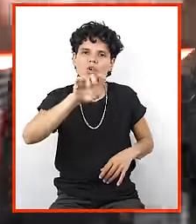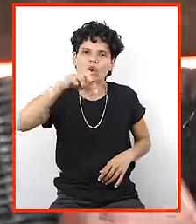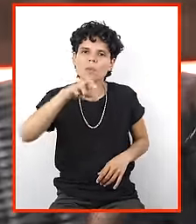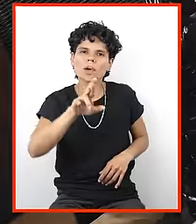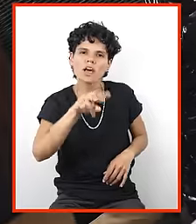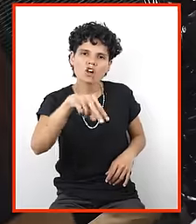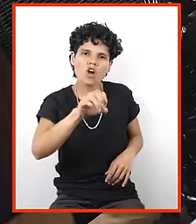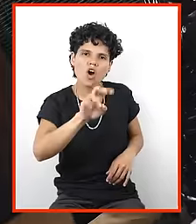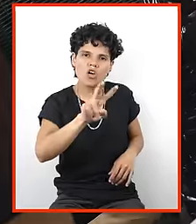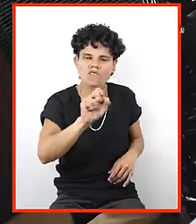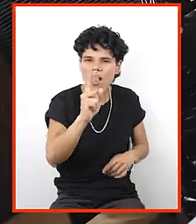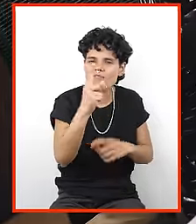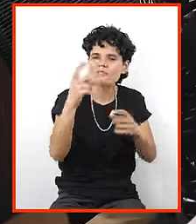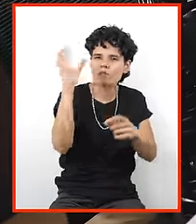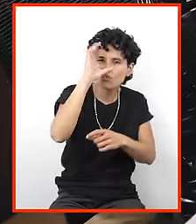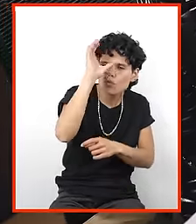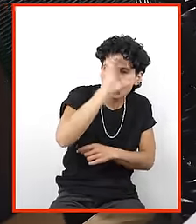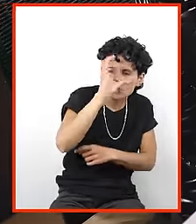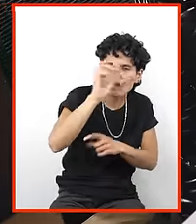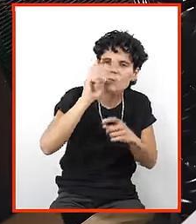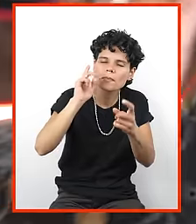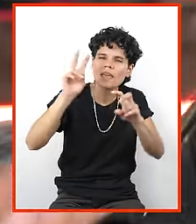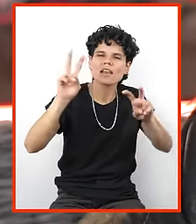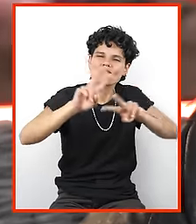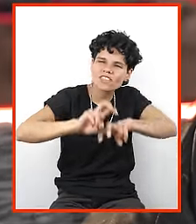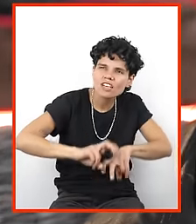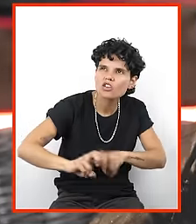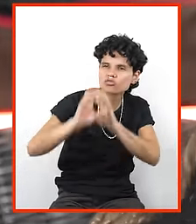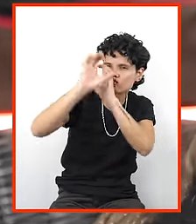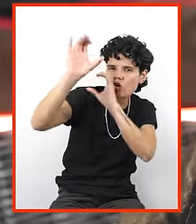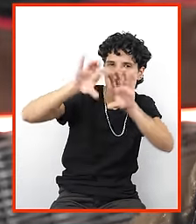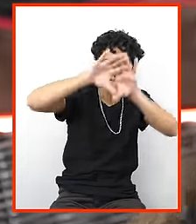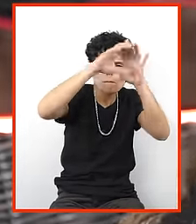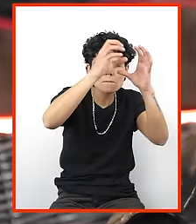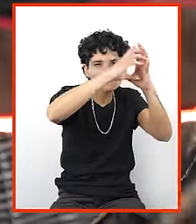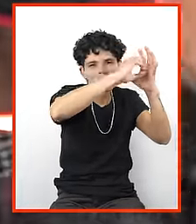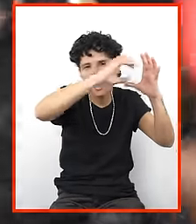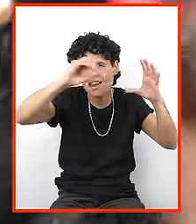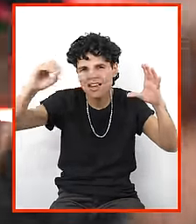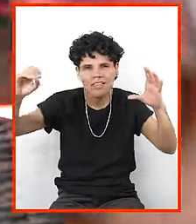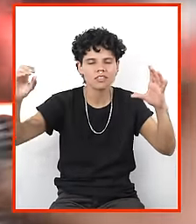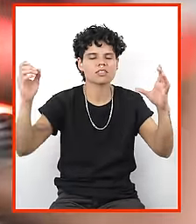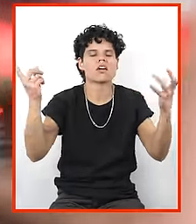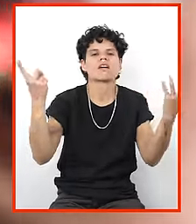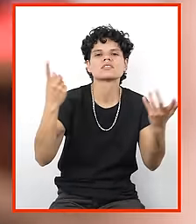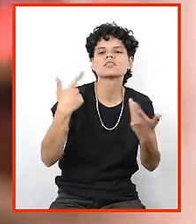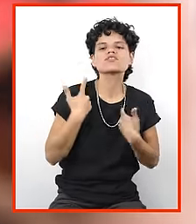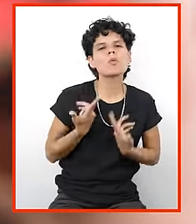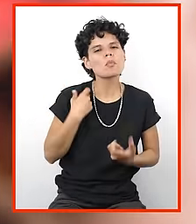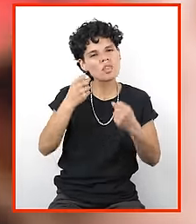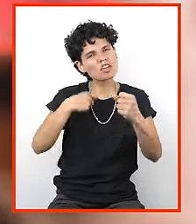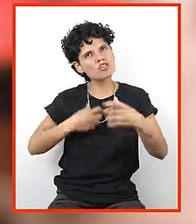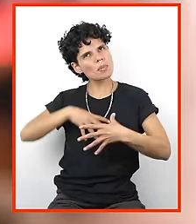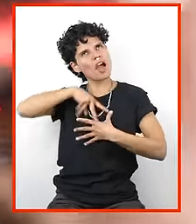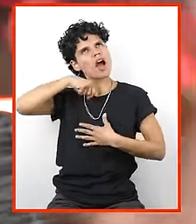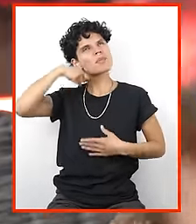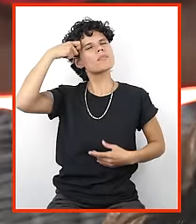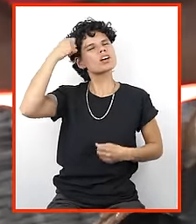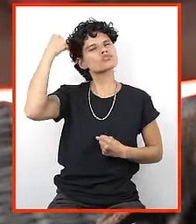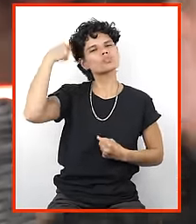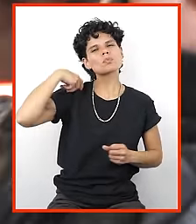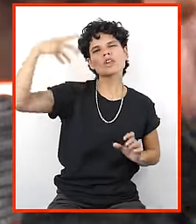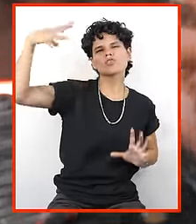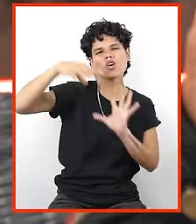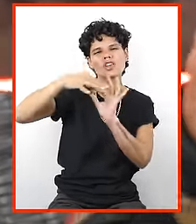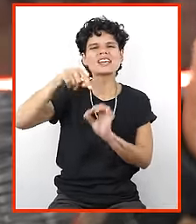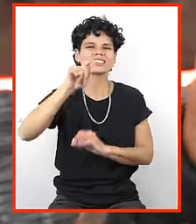lo astrológico, de la astrología, de los planetas, de conectarse como con tu ser superior. Eso en verdad es para mí como